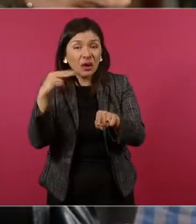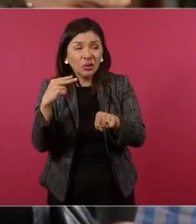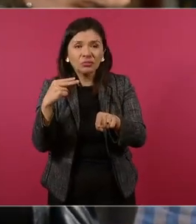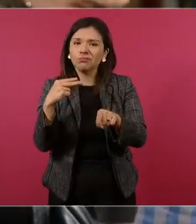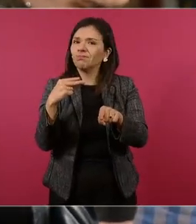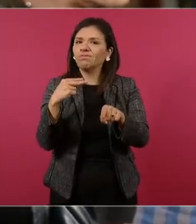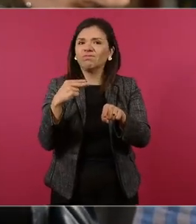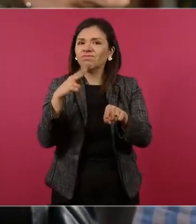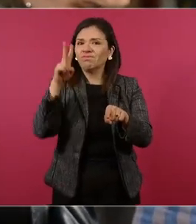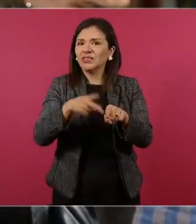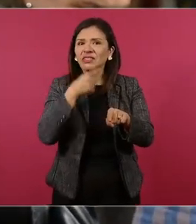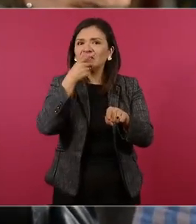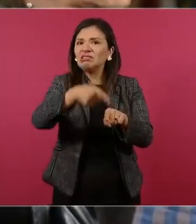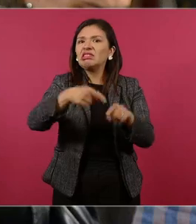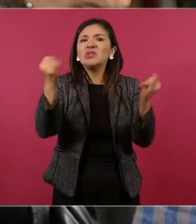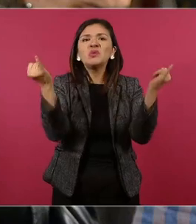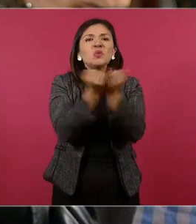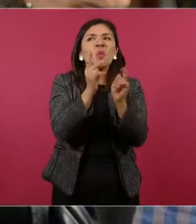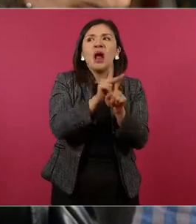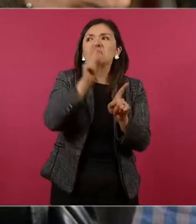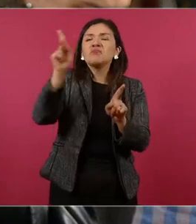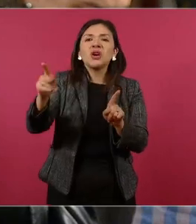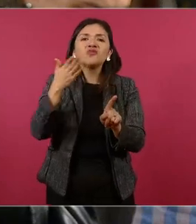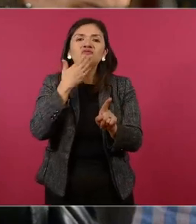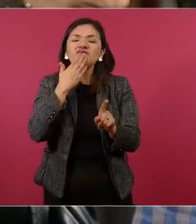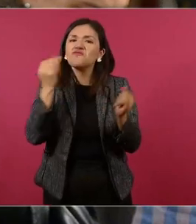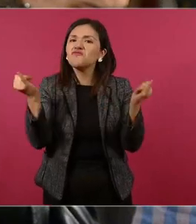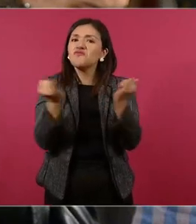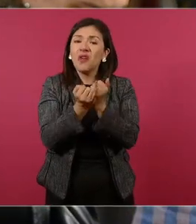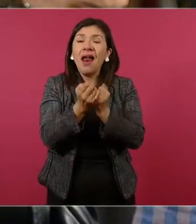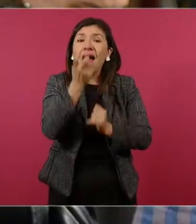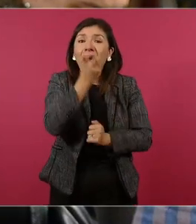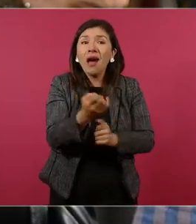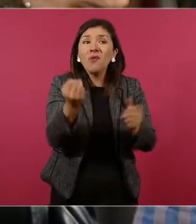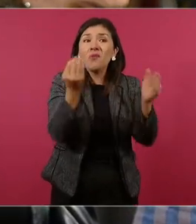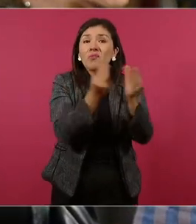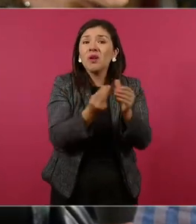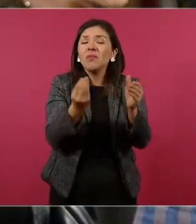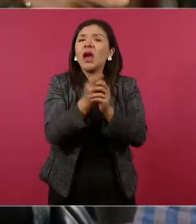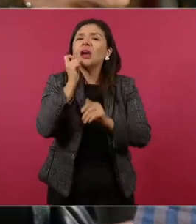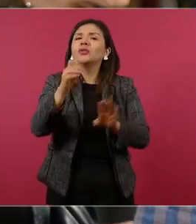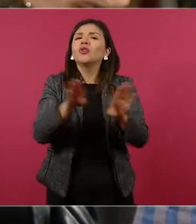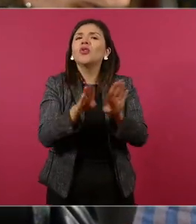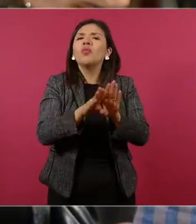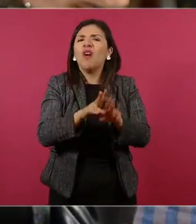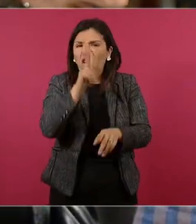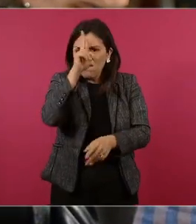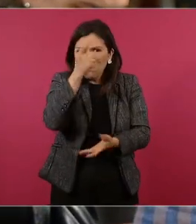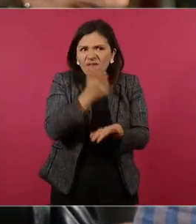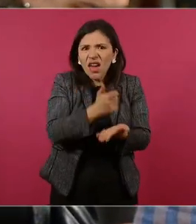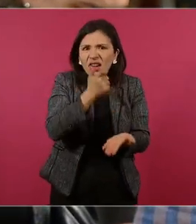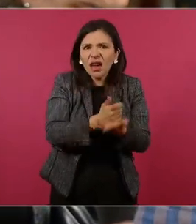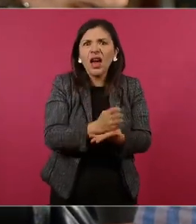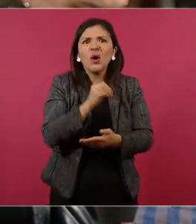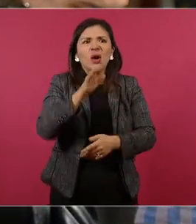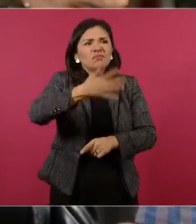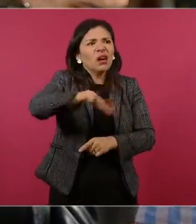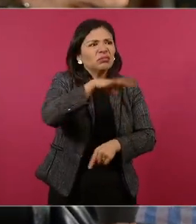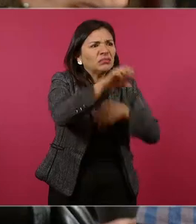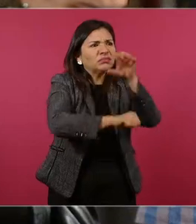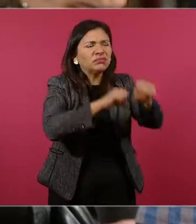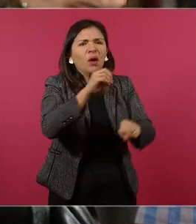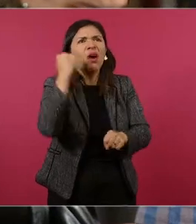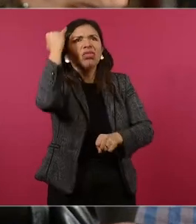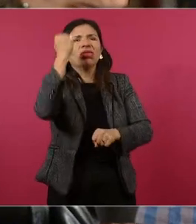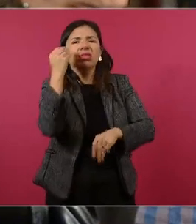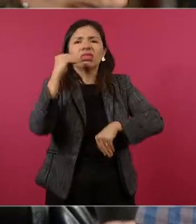ellos Es que de verdad está como la de Sonora entonces casos así son venganzas son persecuciones son invención de